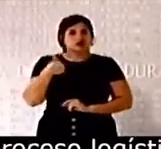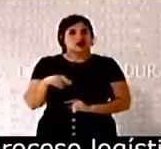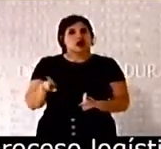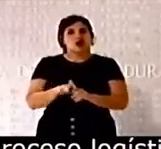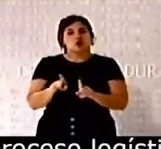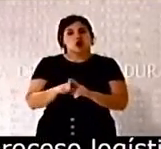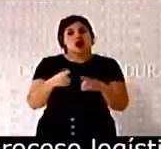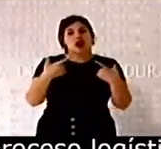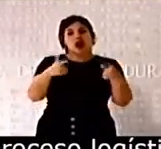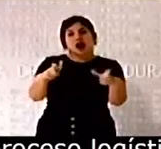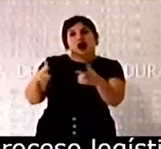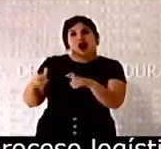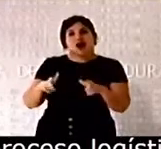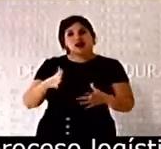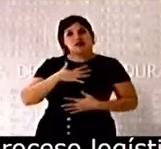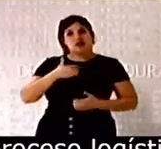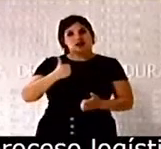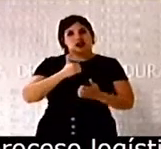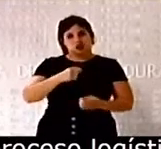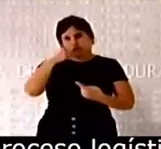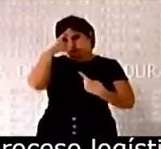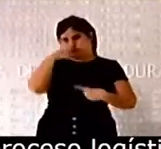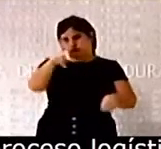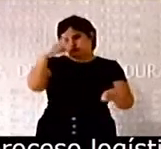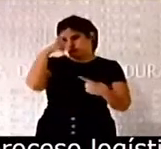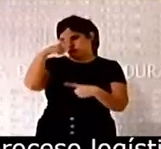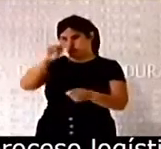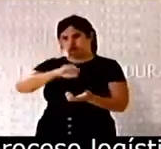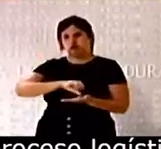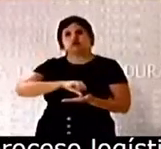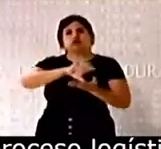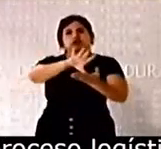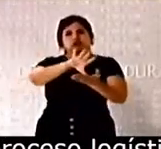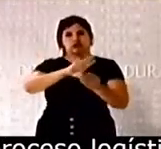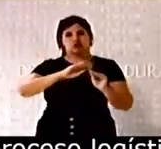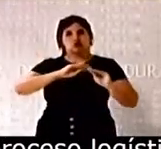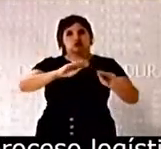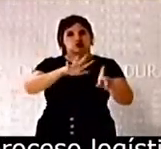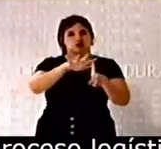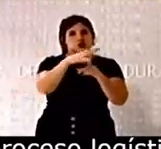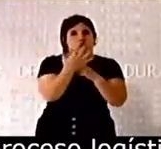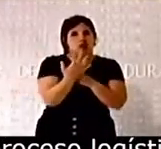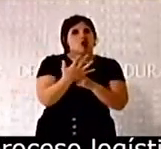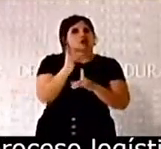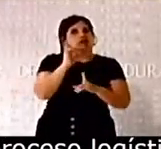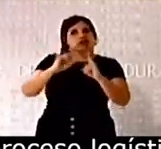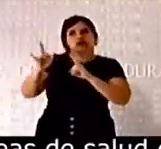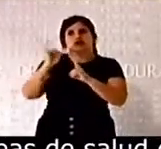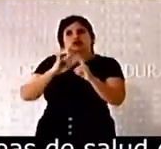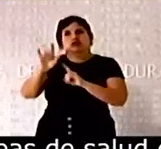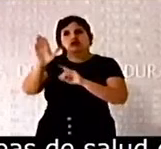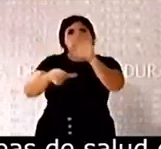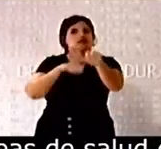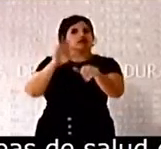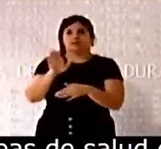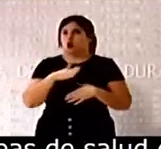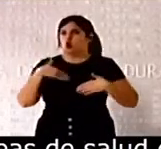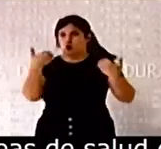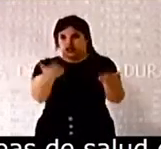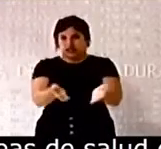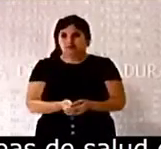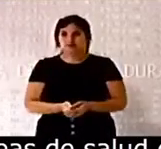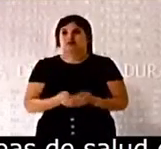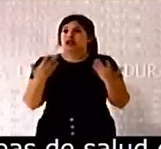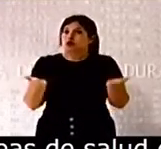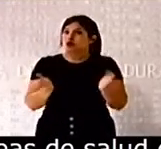áreas de salud para que puedan ejercerla conociendo su realidad. Por lo tanto, por favor, que esas personas